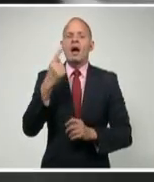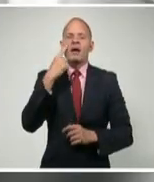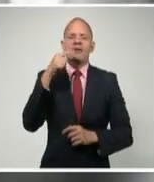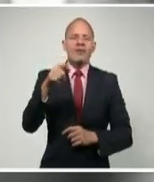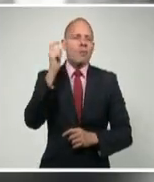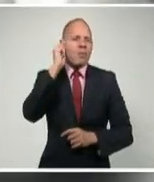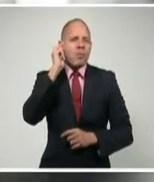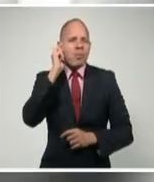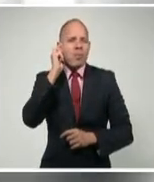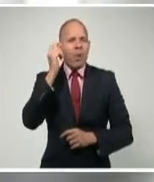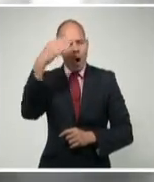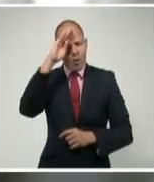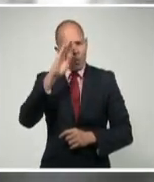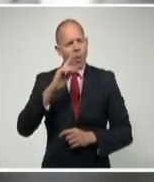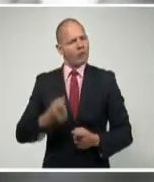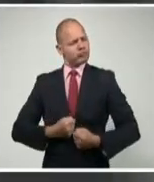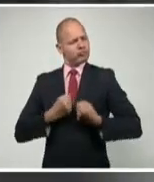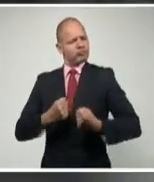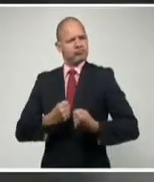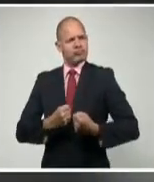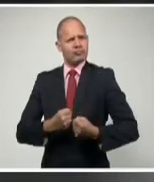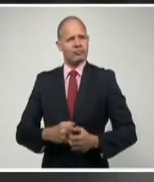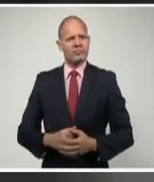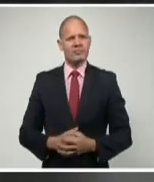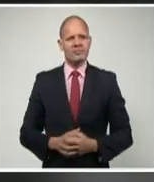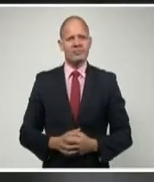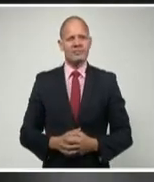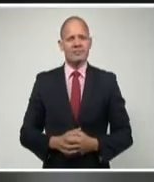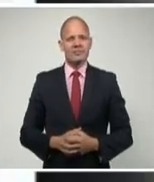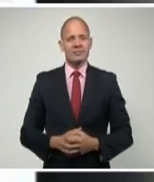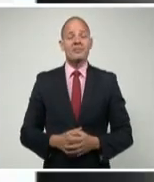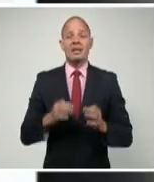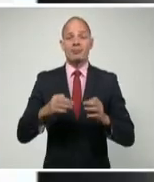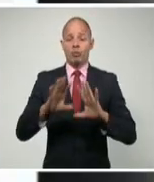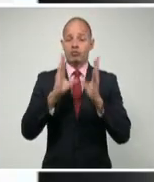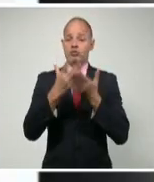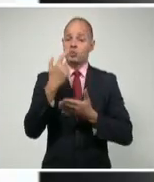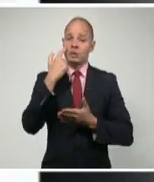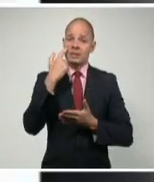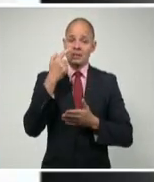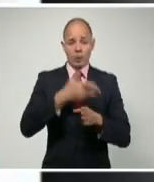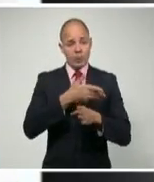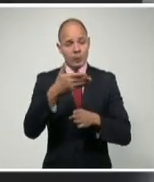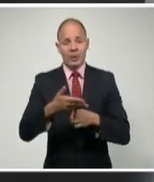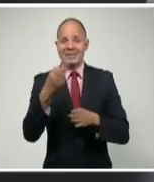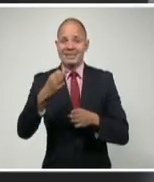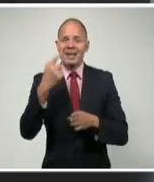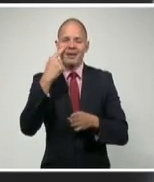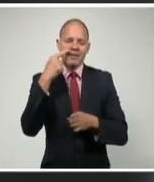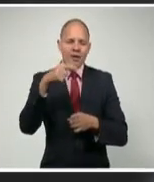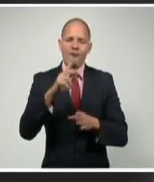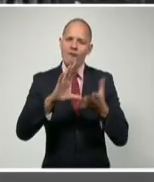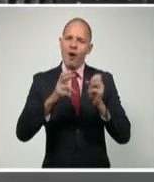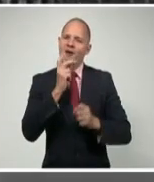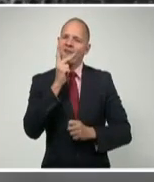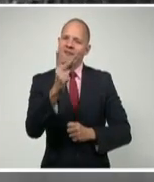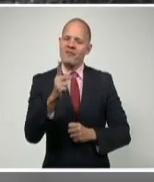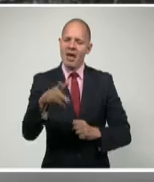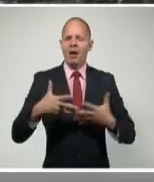un fuerte carácter y un temperamento audaz. Su obra toda es de una gran dimensión, como su propia vida, la que dedicó a la